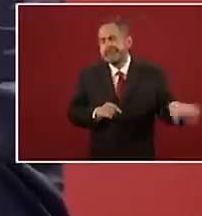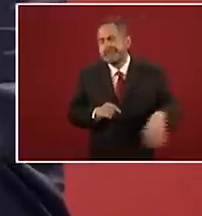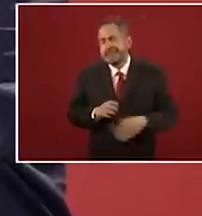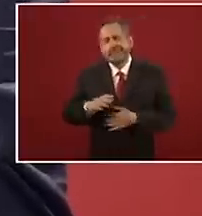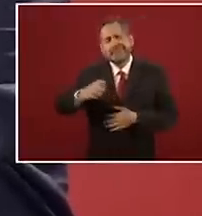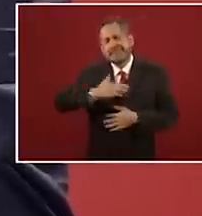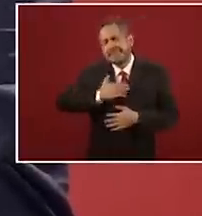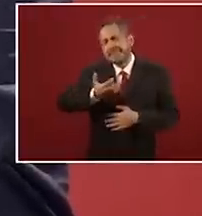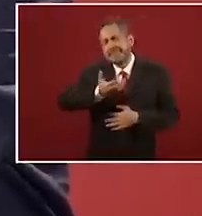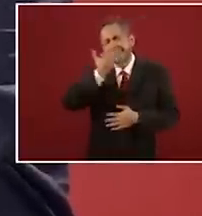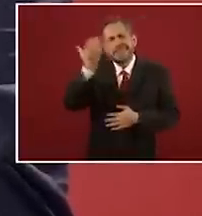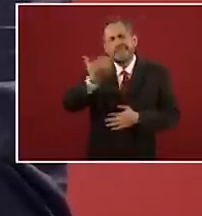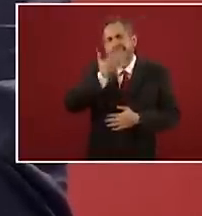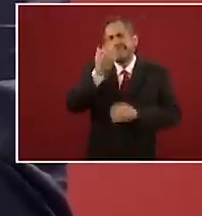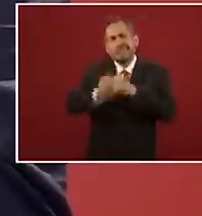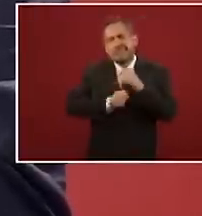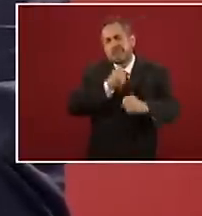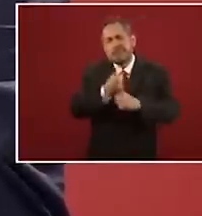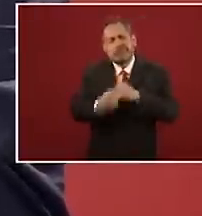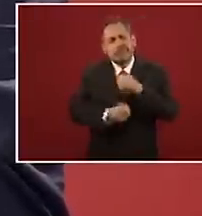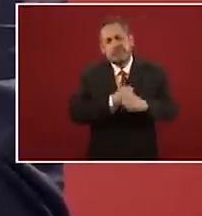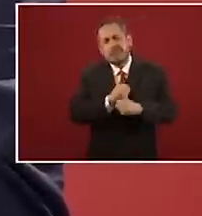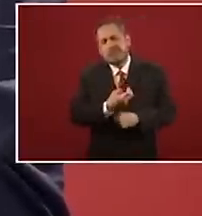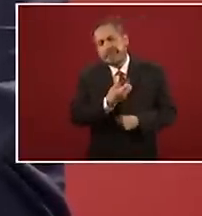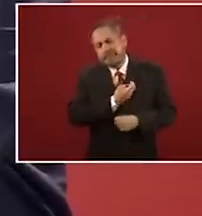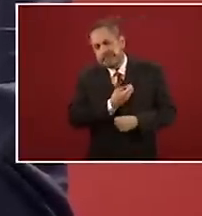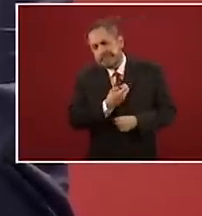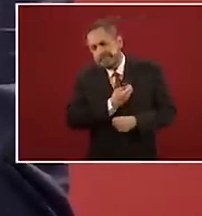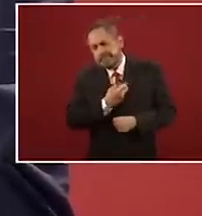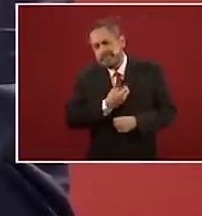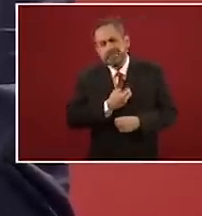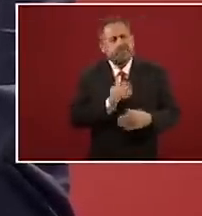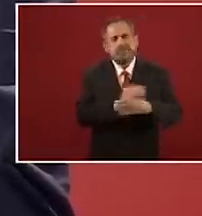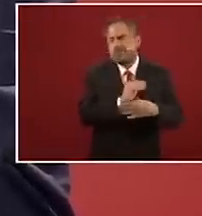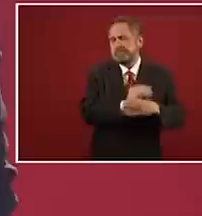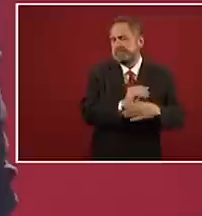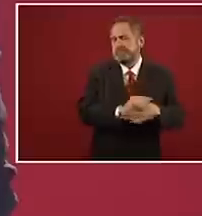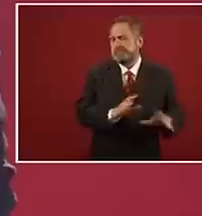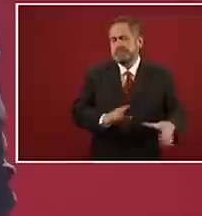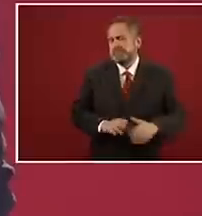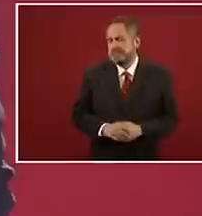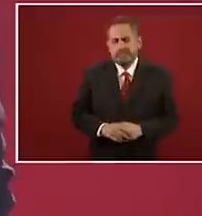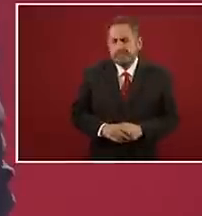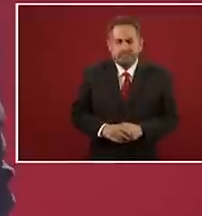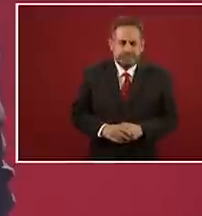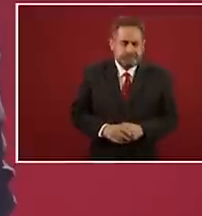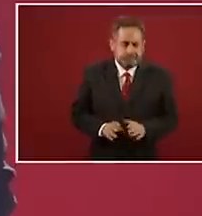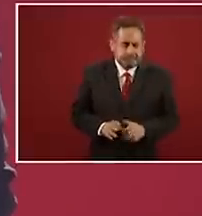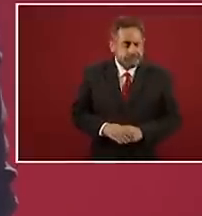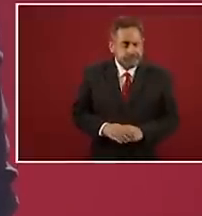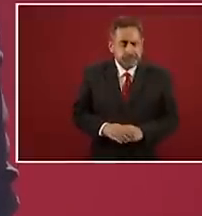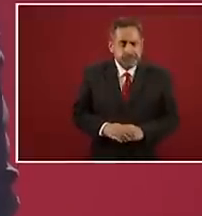acostumbrado. Ya llevo muchos años en esto, y